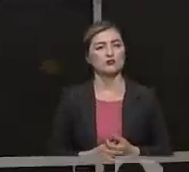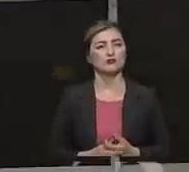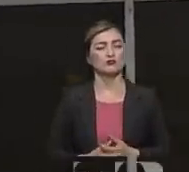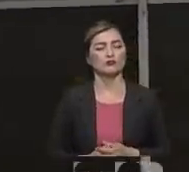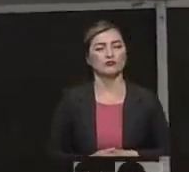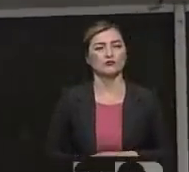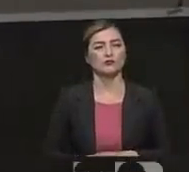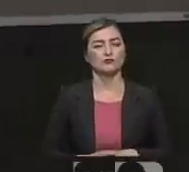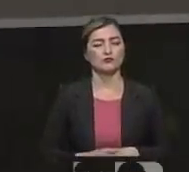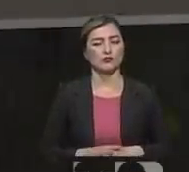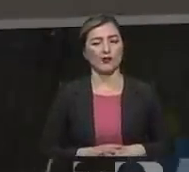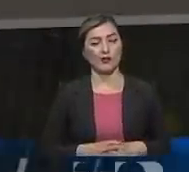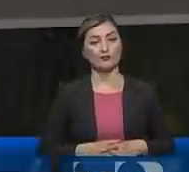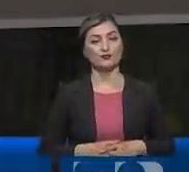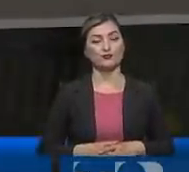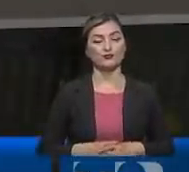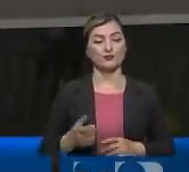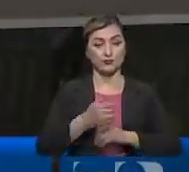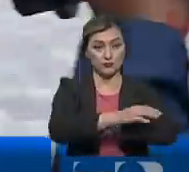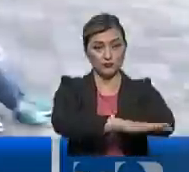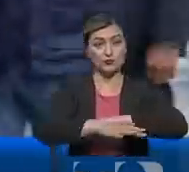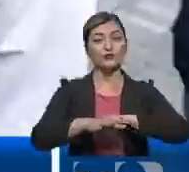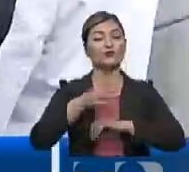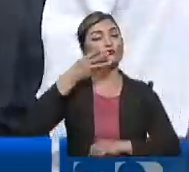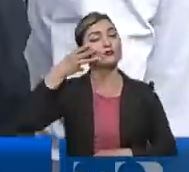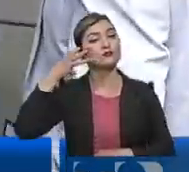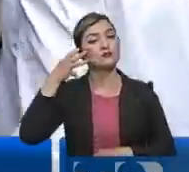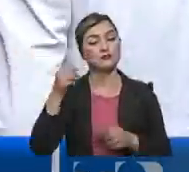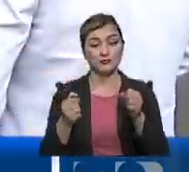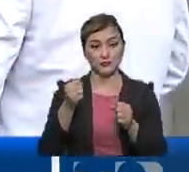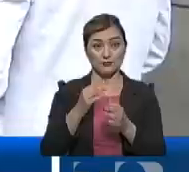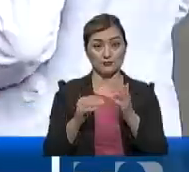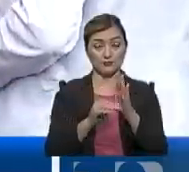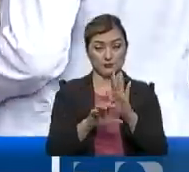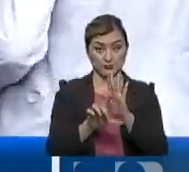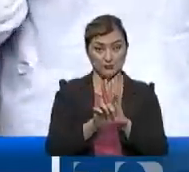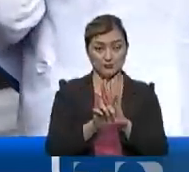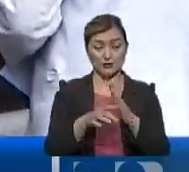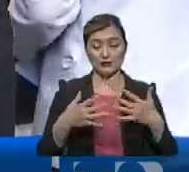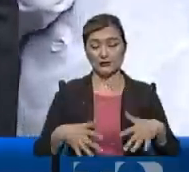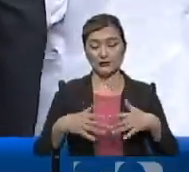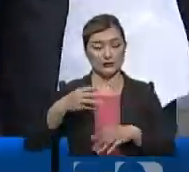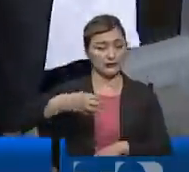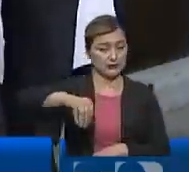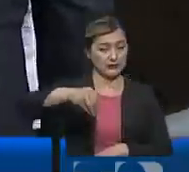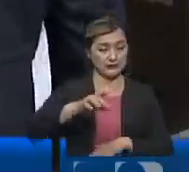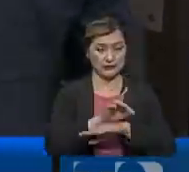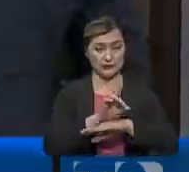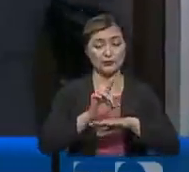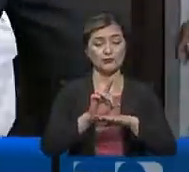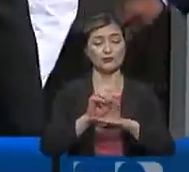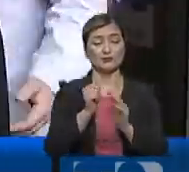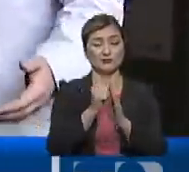La entrega ilegal de rutas y frecuencias de transporte interprovincial entró al campo penal. Este miércoles, el director